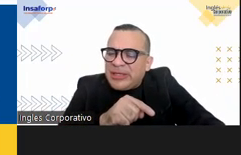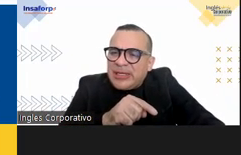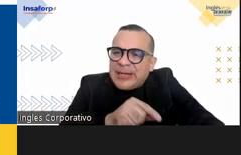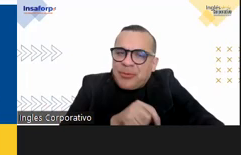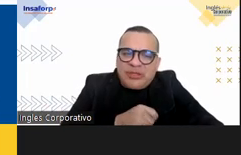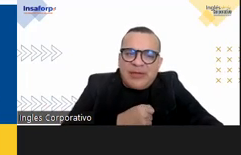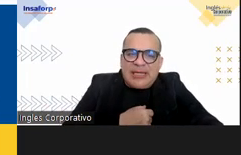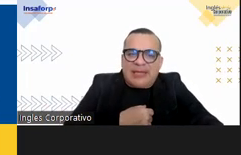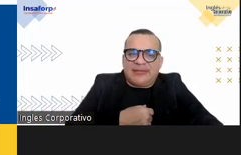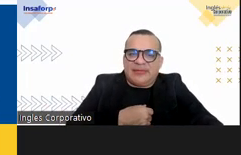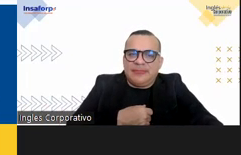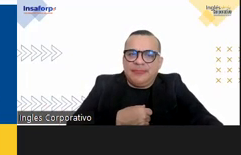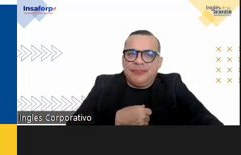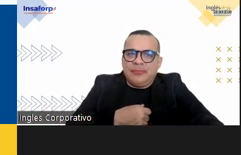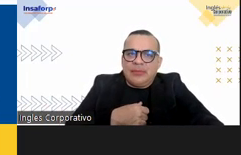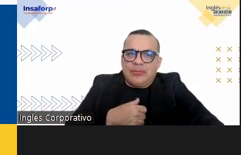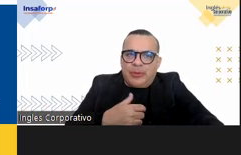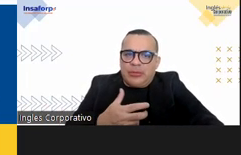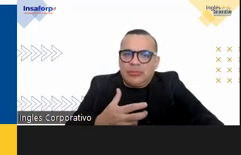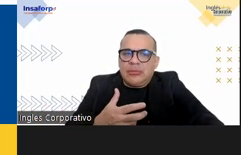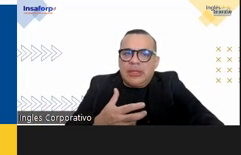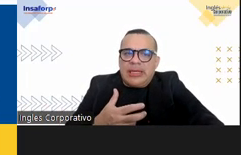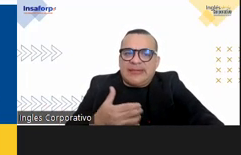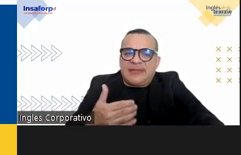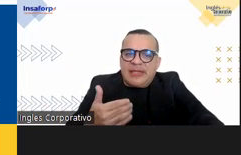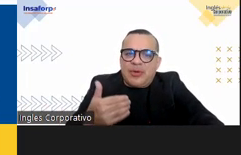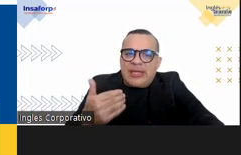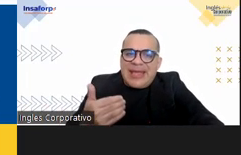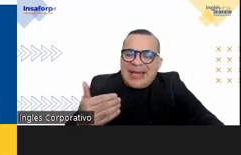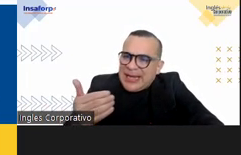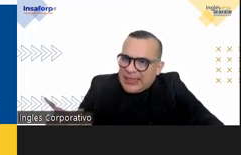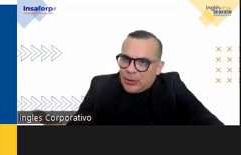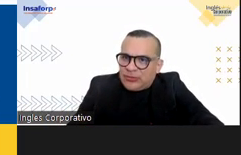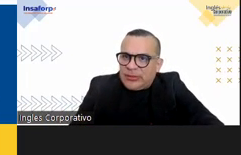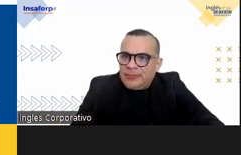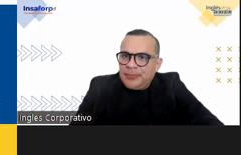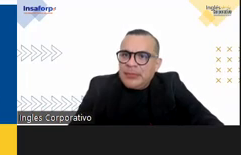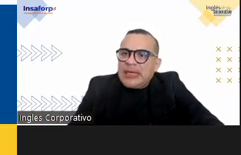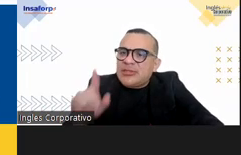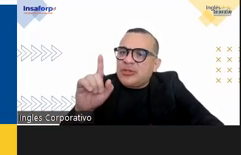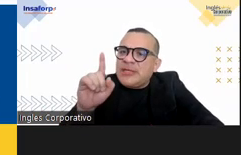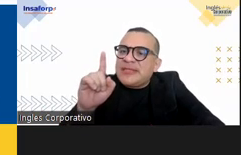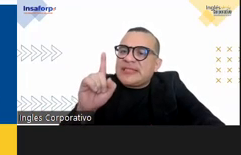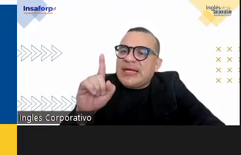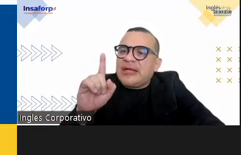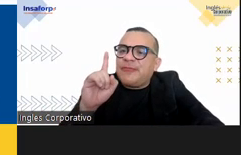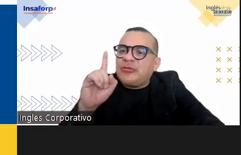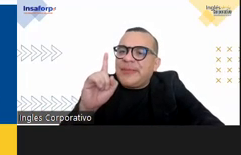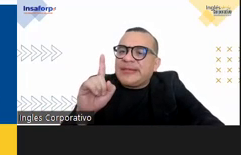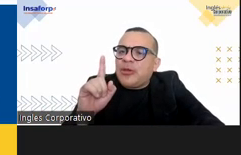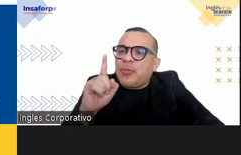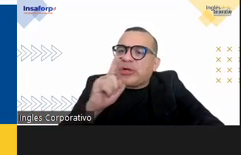asigno responsabilidades? Bueno, decidimos quién hará cada cosa. Esto debe de